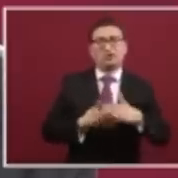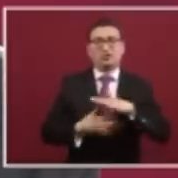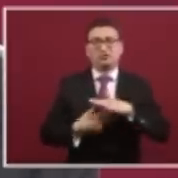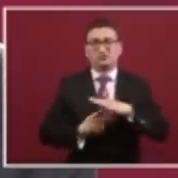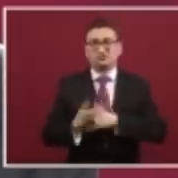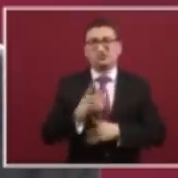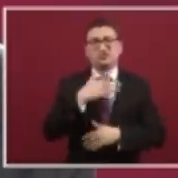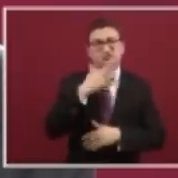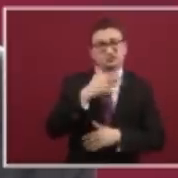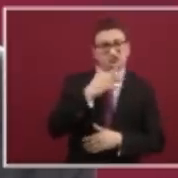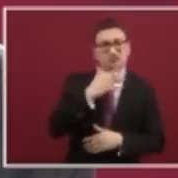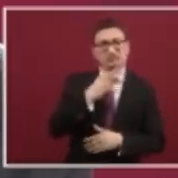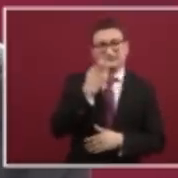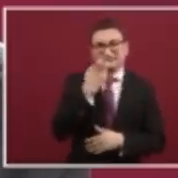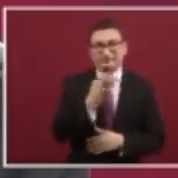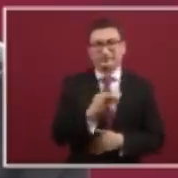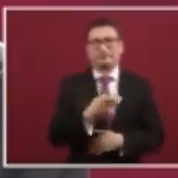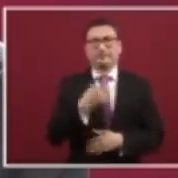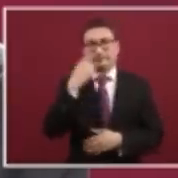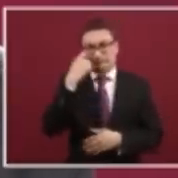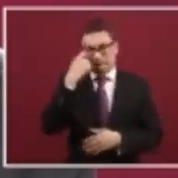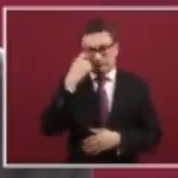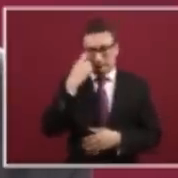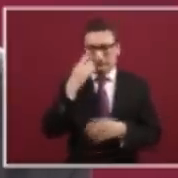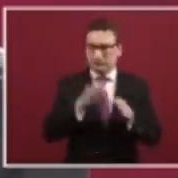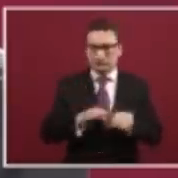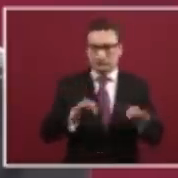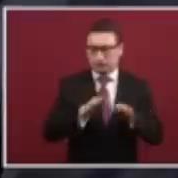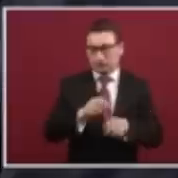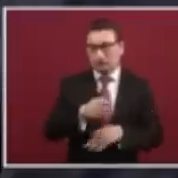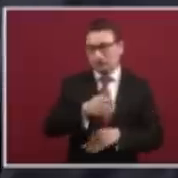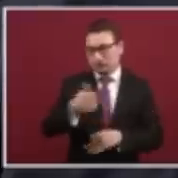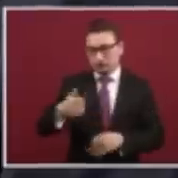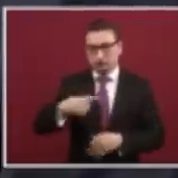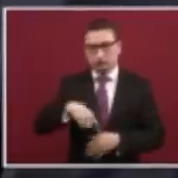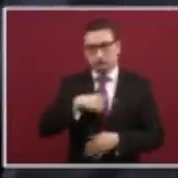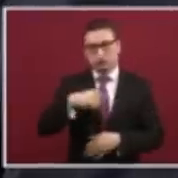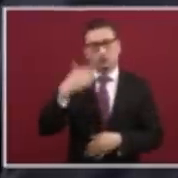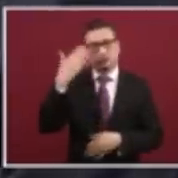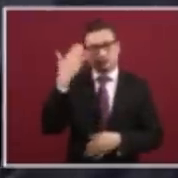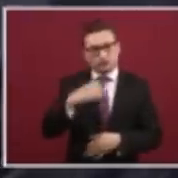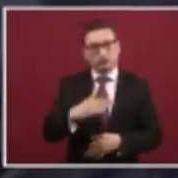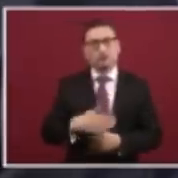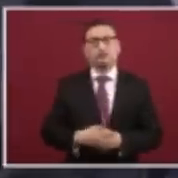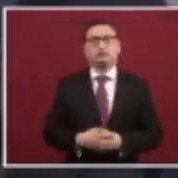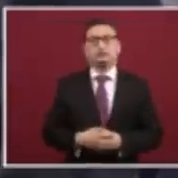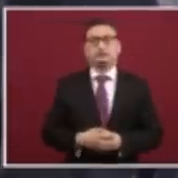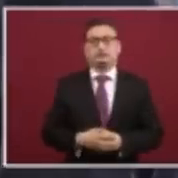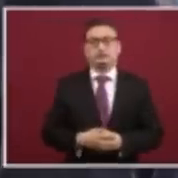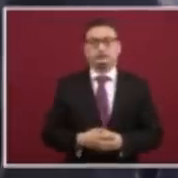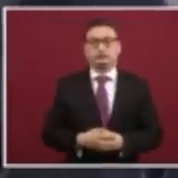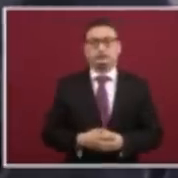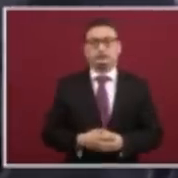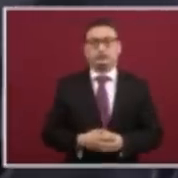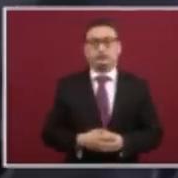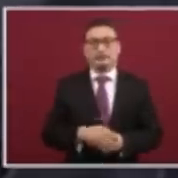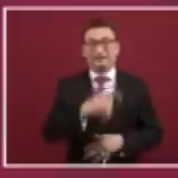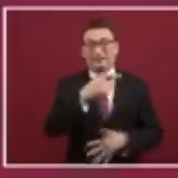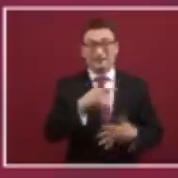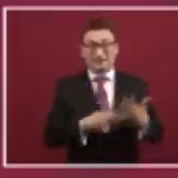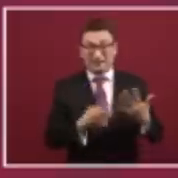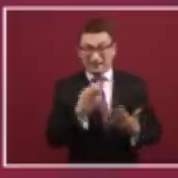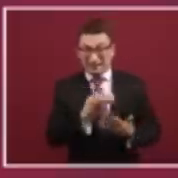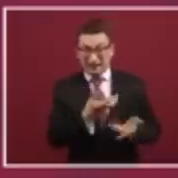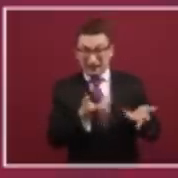cosas que debemos de tener muy presente es que todo esto se toleraba, pero